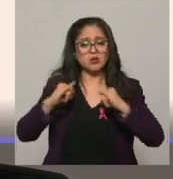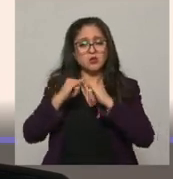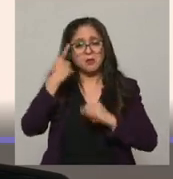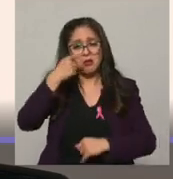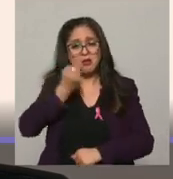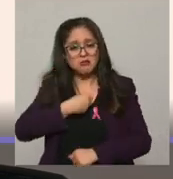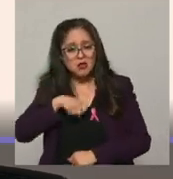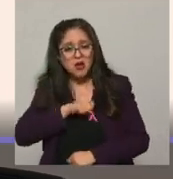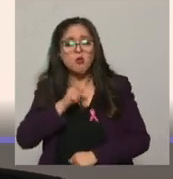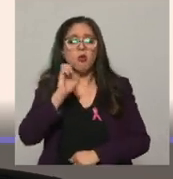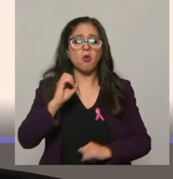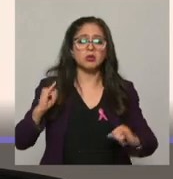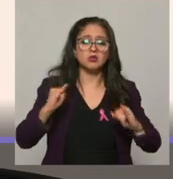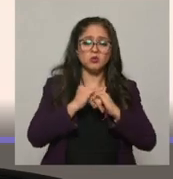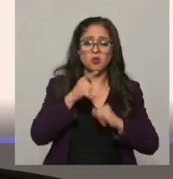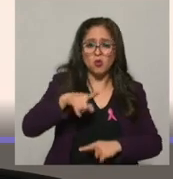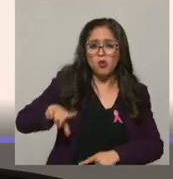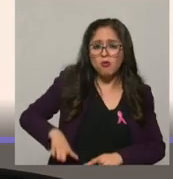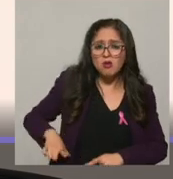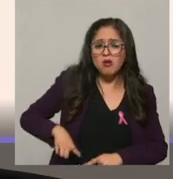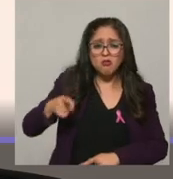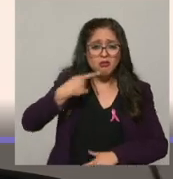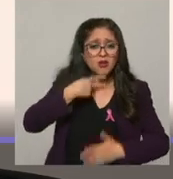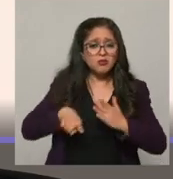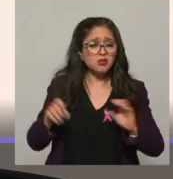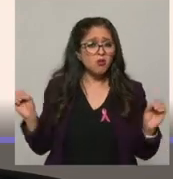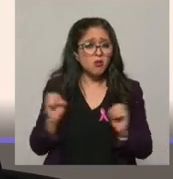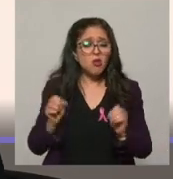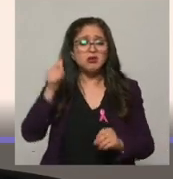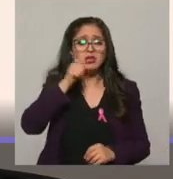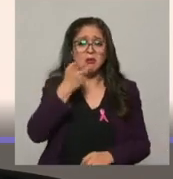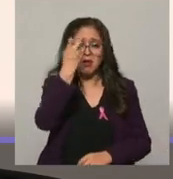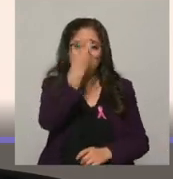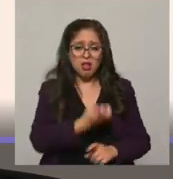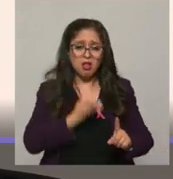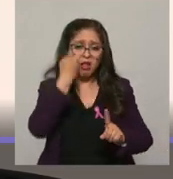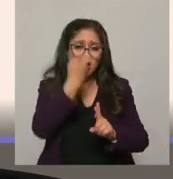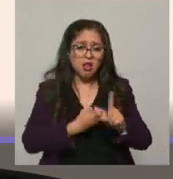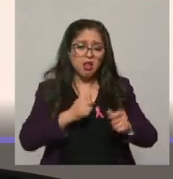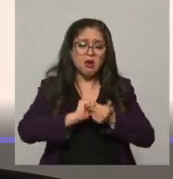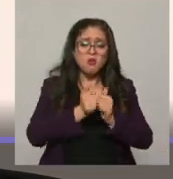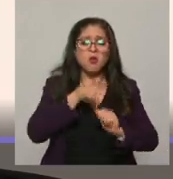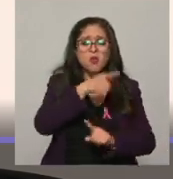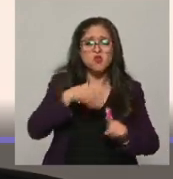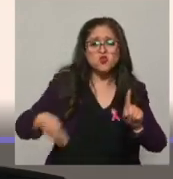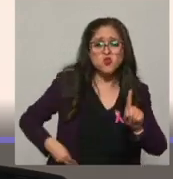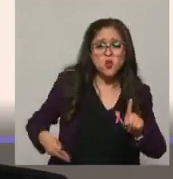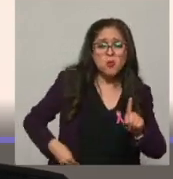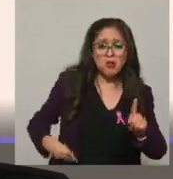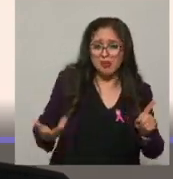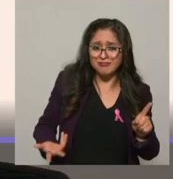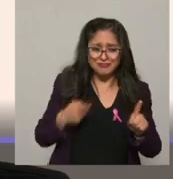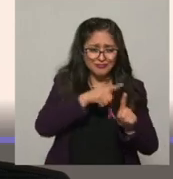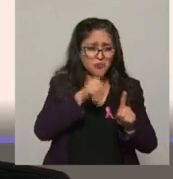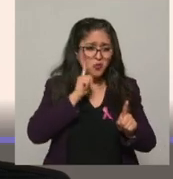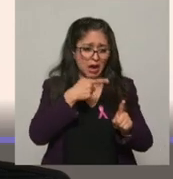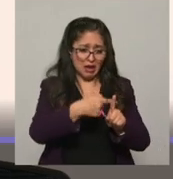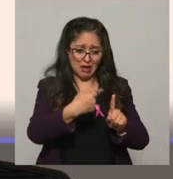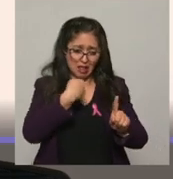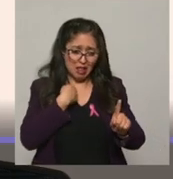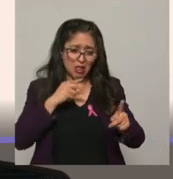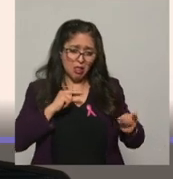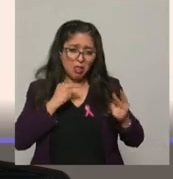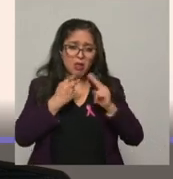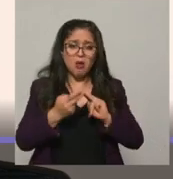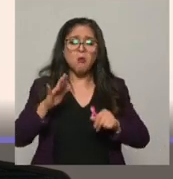instituciones de gobierno, no denuncian. ¿Por qué? Porque el estigma prevalece, se les revictimiza, se les criminaliza incluso a ellas, solo por